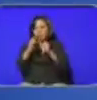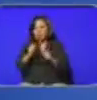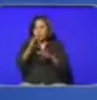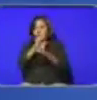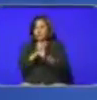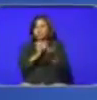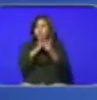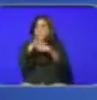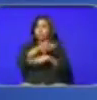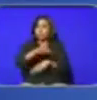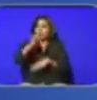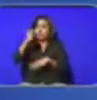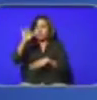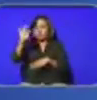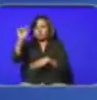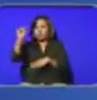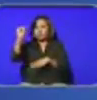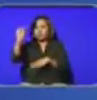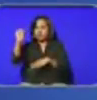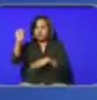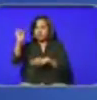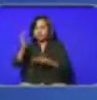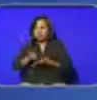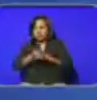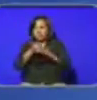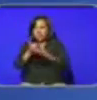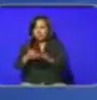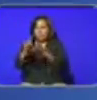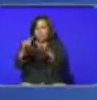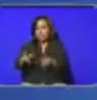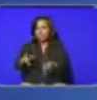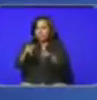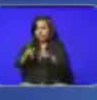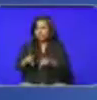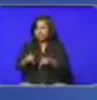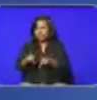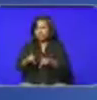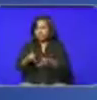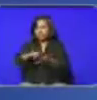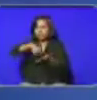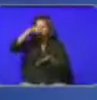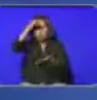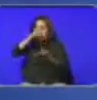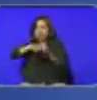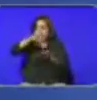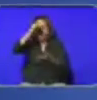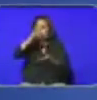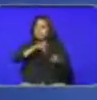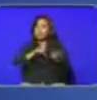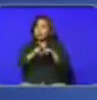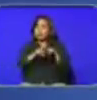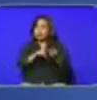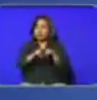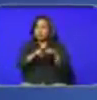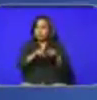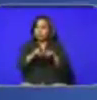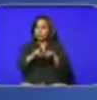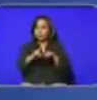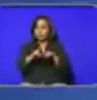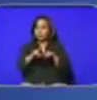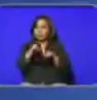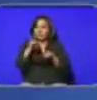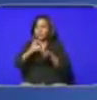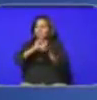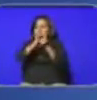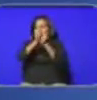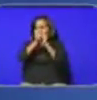comportamiento que permita que el individuo desarrolle competencias que son necesarias para que él se convierta en una persona que retribuya